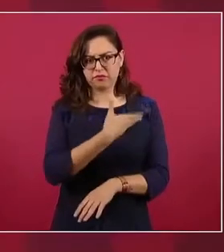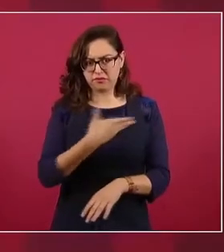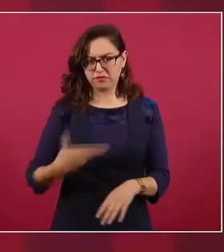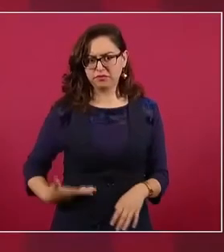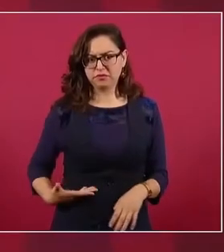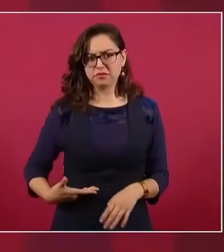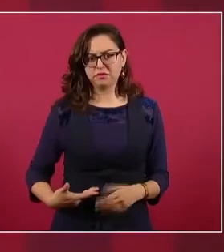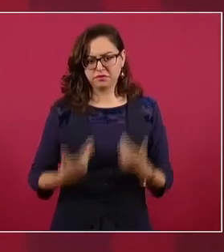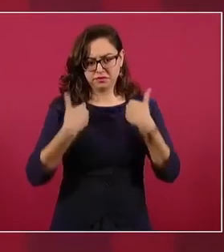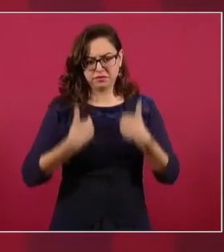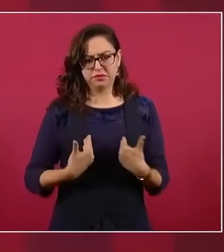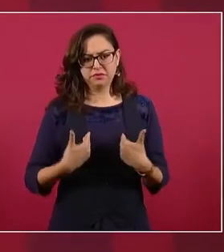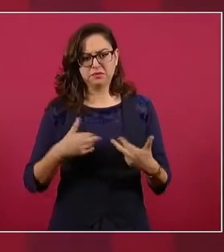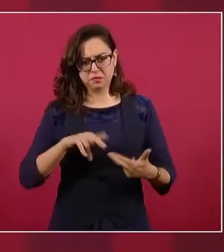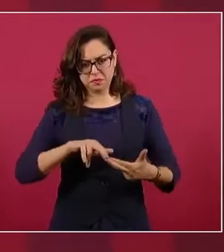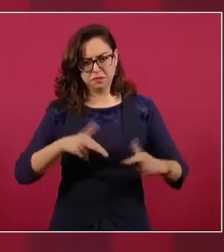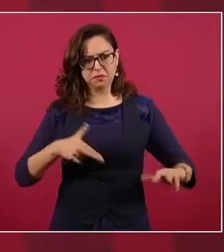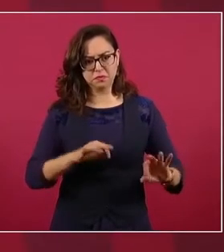lo respetamos